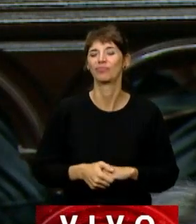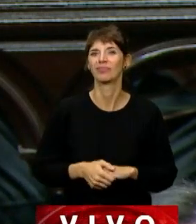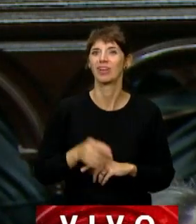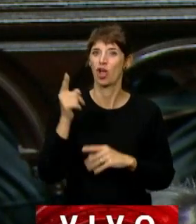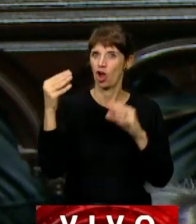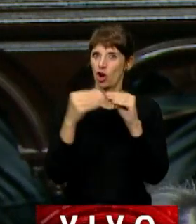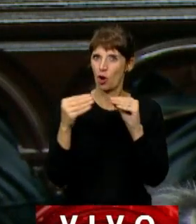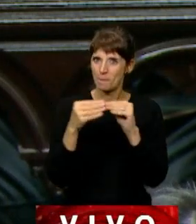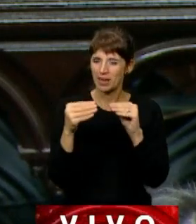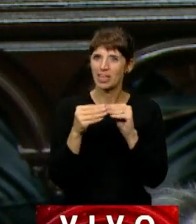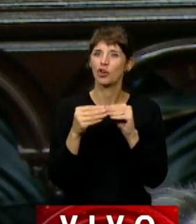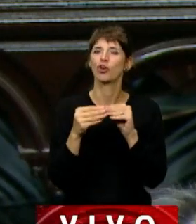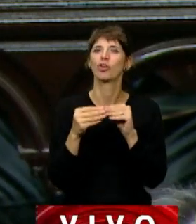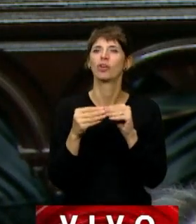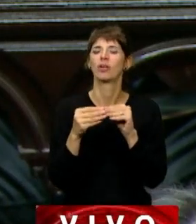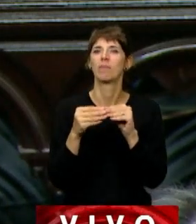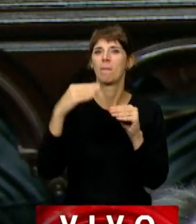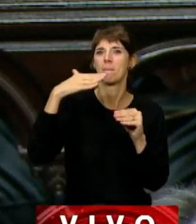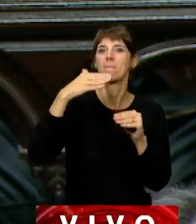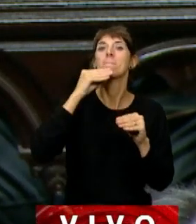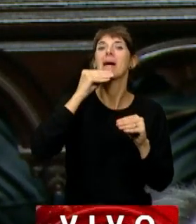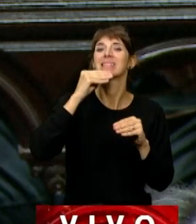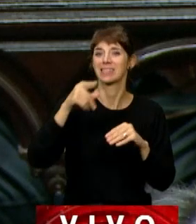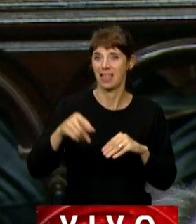nuestro compañero Sergio Massa,